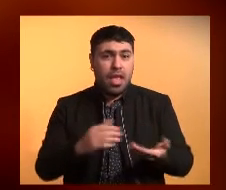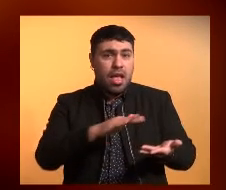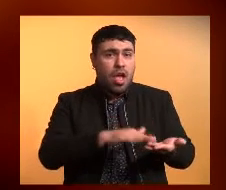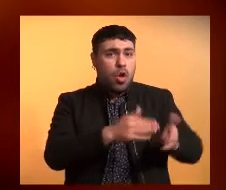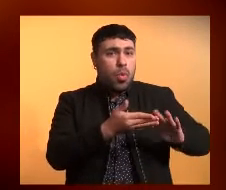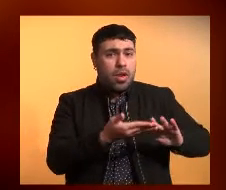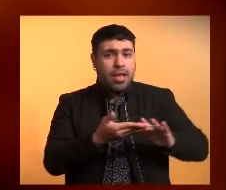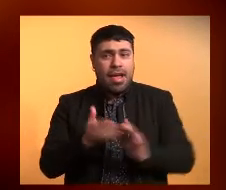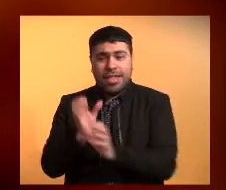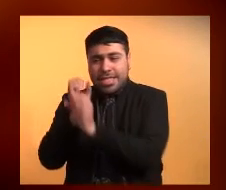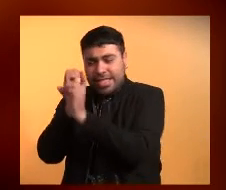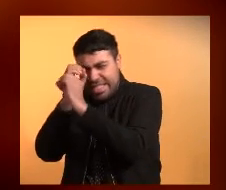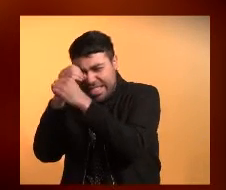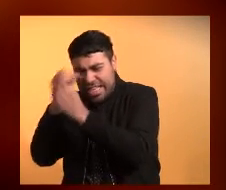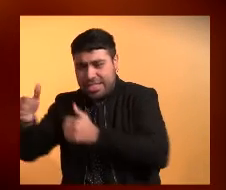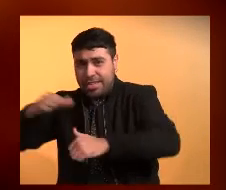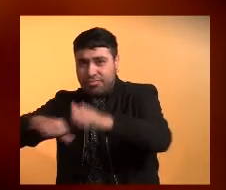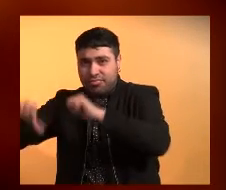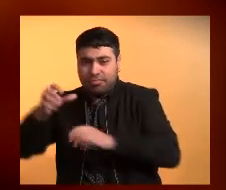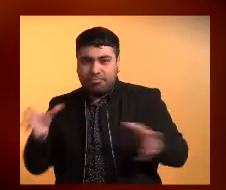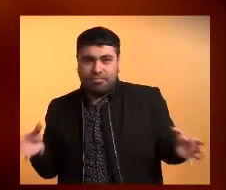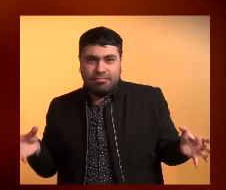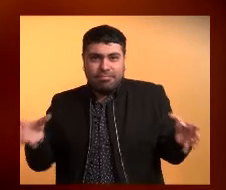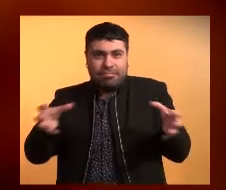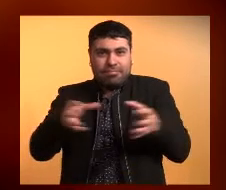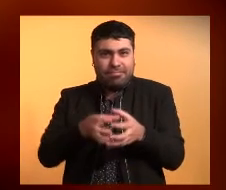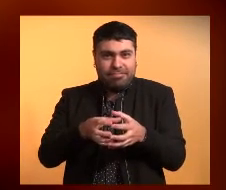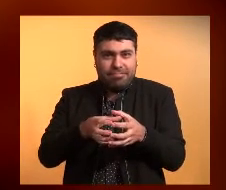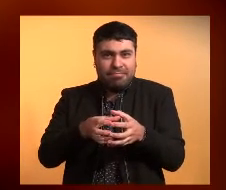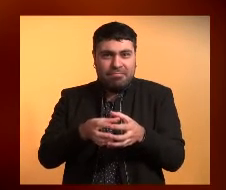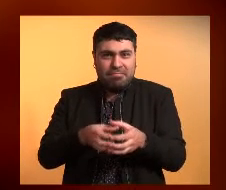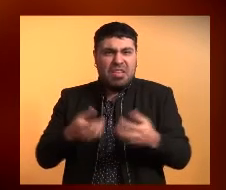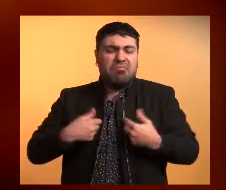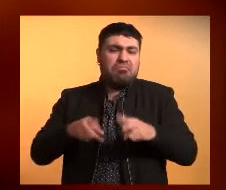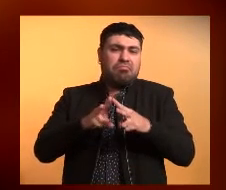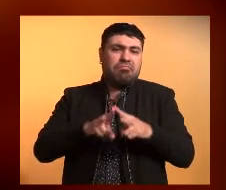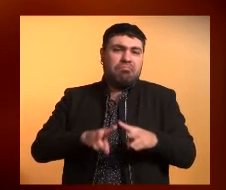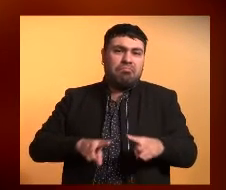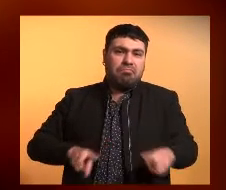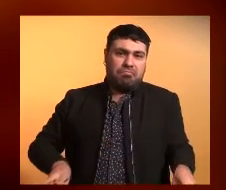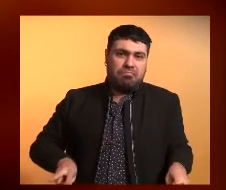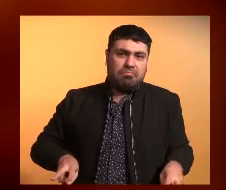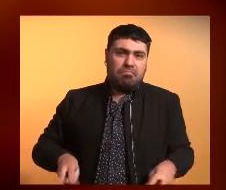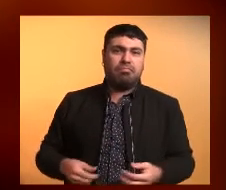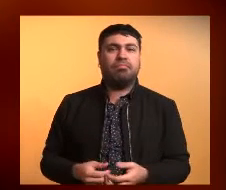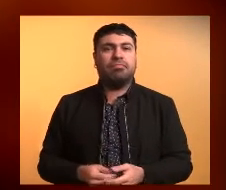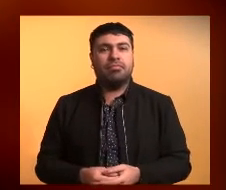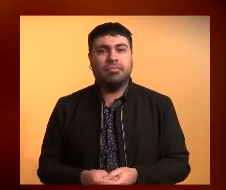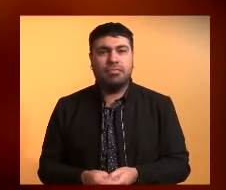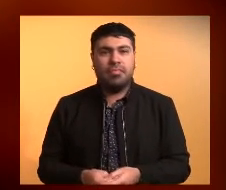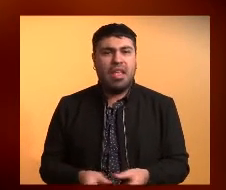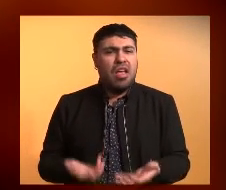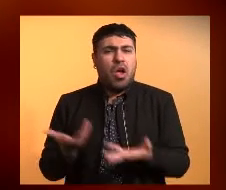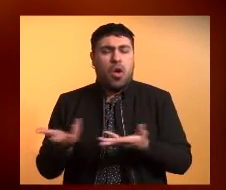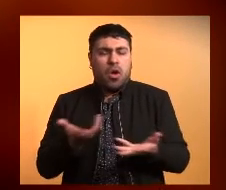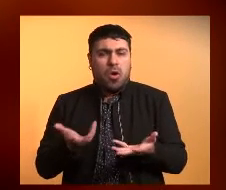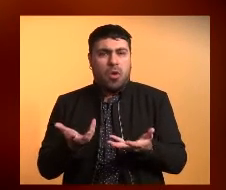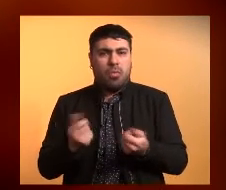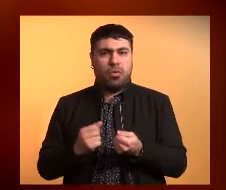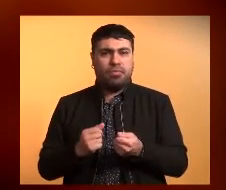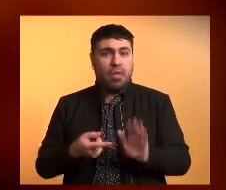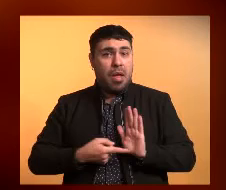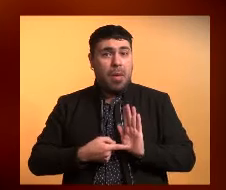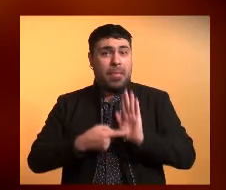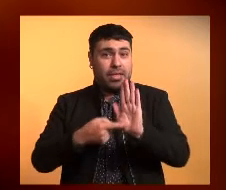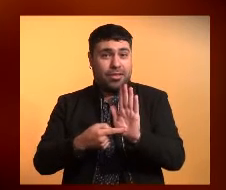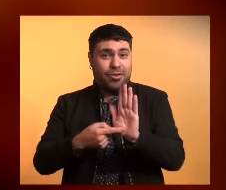una forma más agradable, más relajada, si se quiere, a través de una breve y atractiva presentación que de alguna